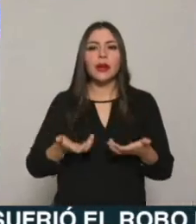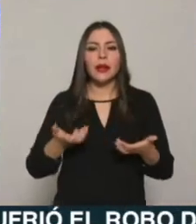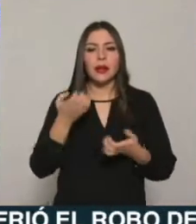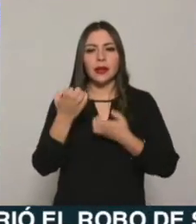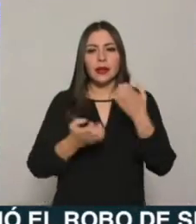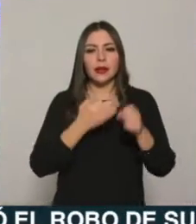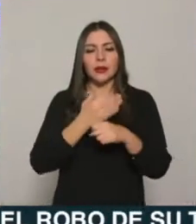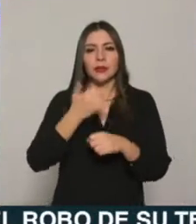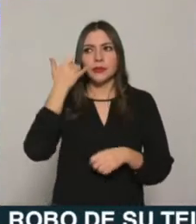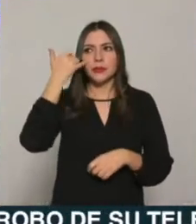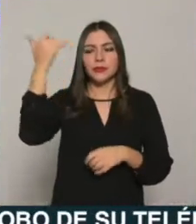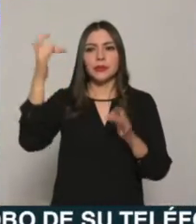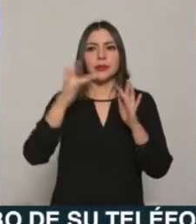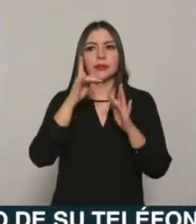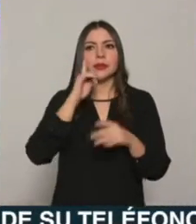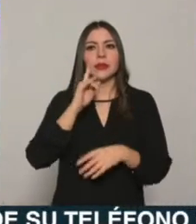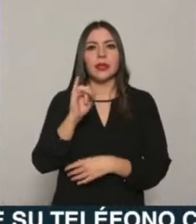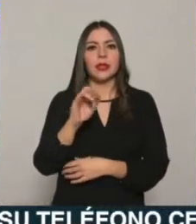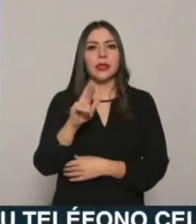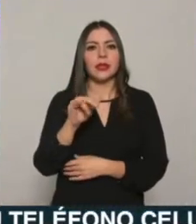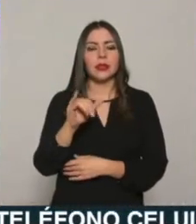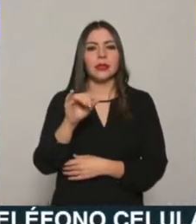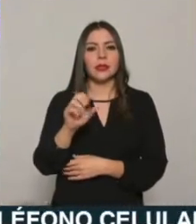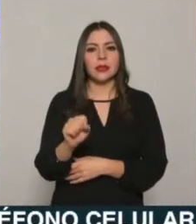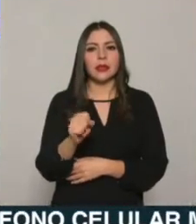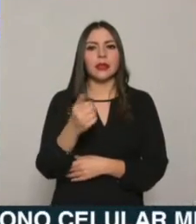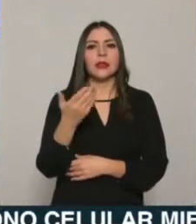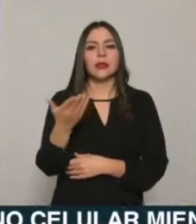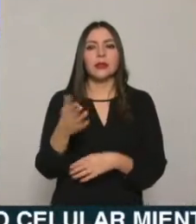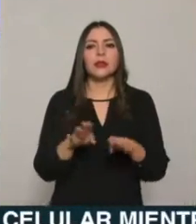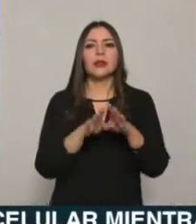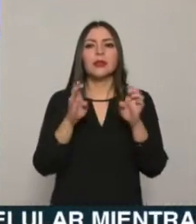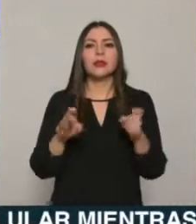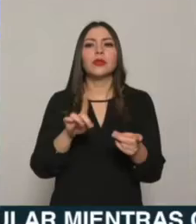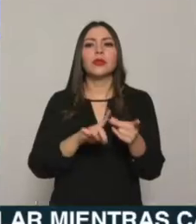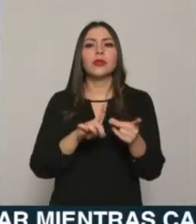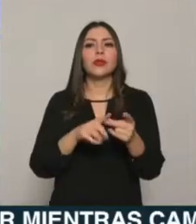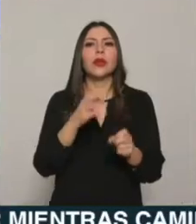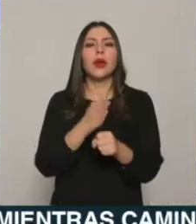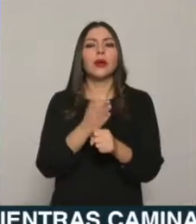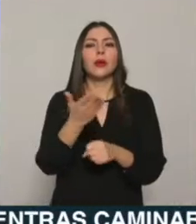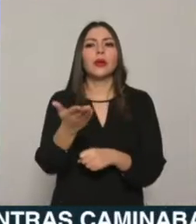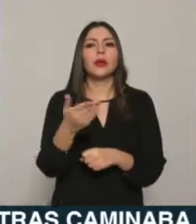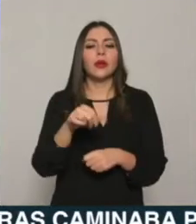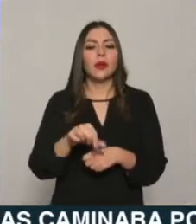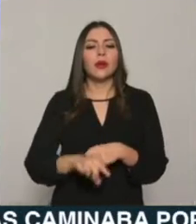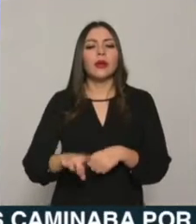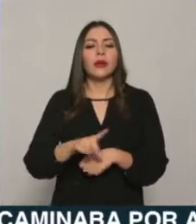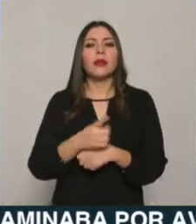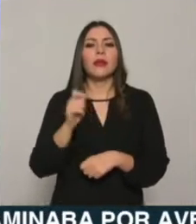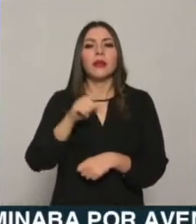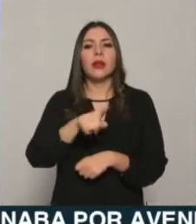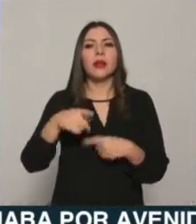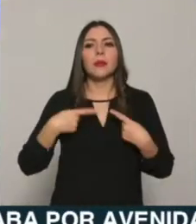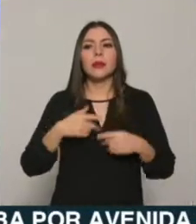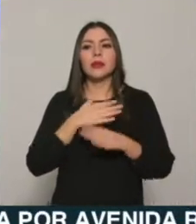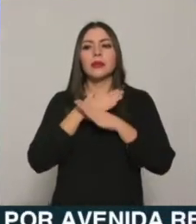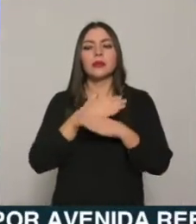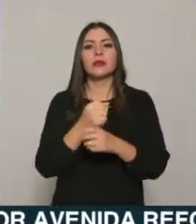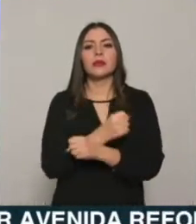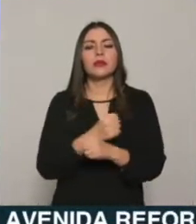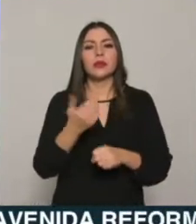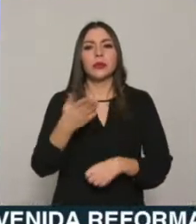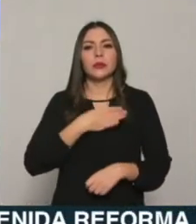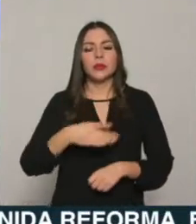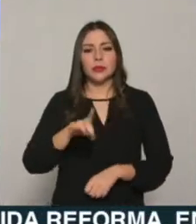Nos vamos a enlazar con nuestra compañera Iraís Morquecho. ¿Cómo estás, Iraís? ¿Dónde te encuentras? ¿Cómo estamos este día los capitalinos combatiendo la obesidad? Muy buenos días.